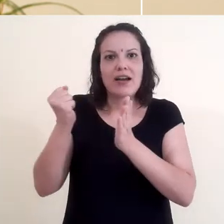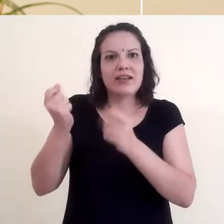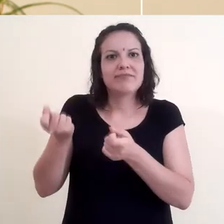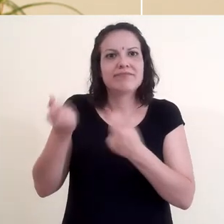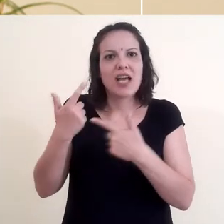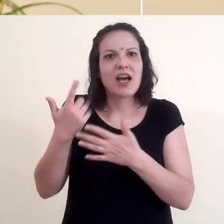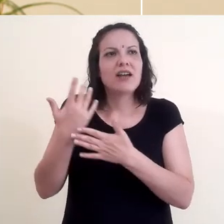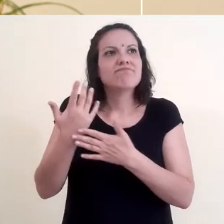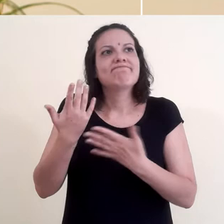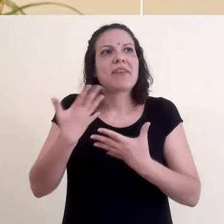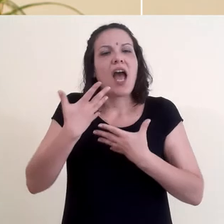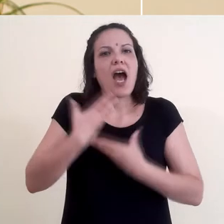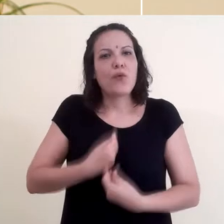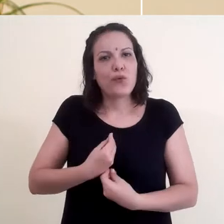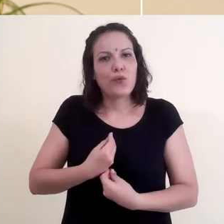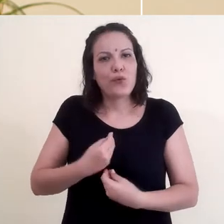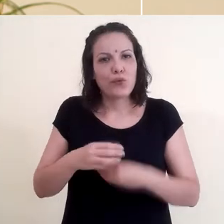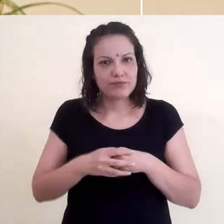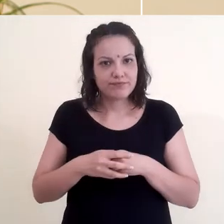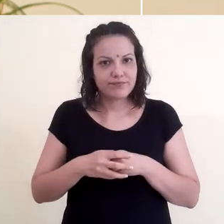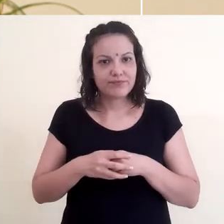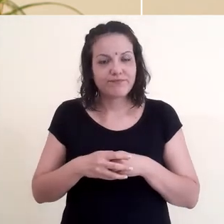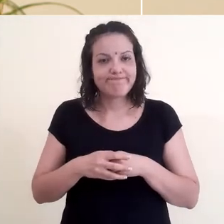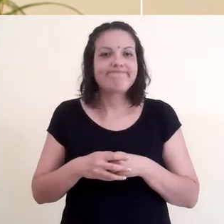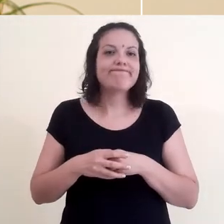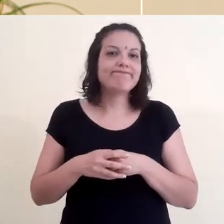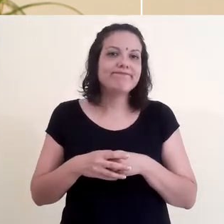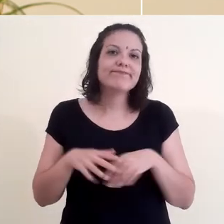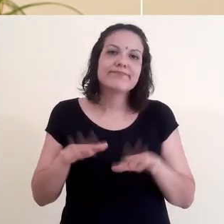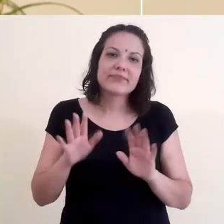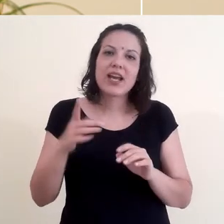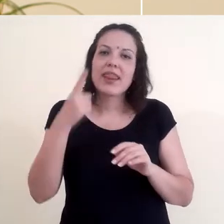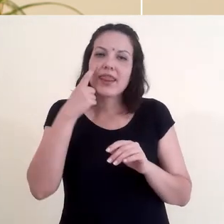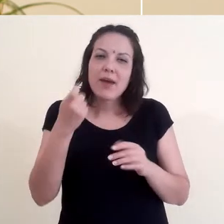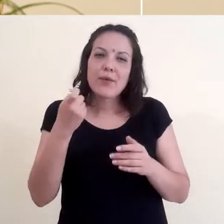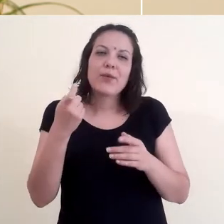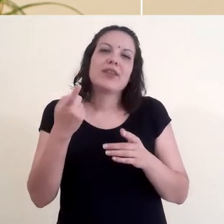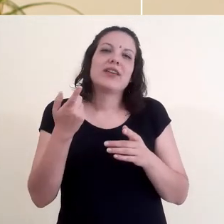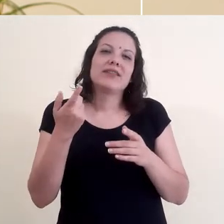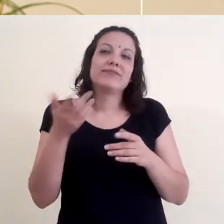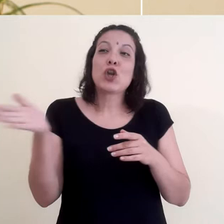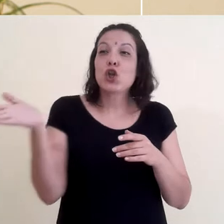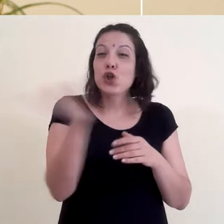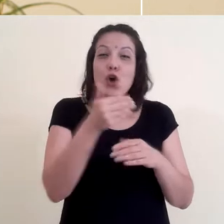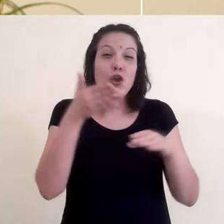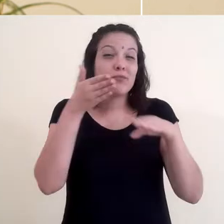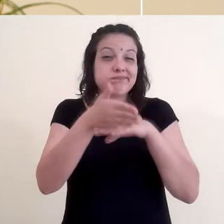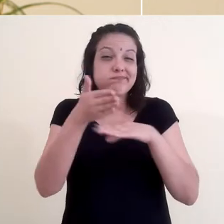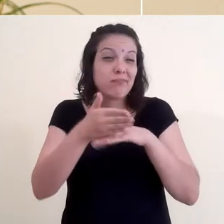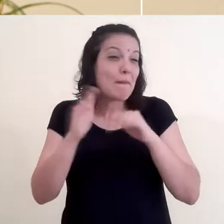dar como cierto alivio. Sí entendemos que, bueno, la accesibilidad no siempre estaba al alcance de